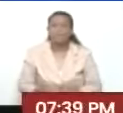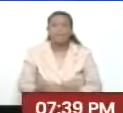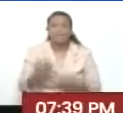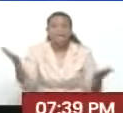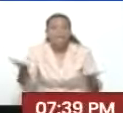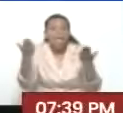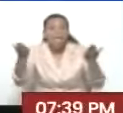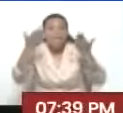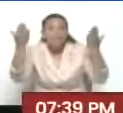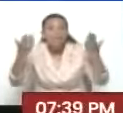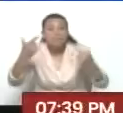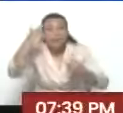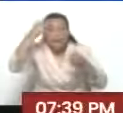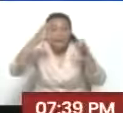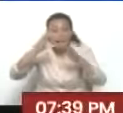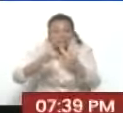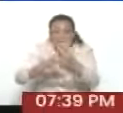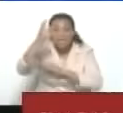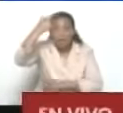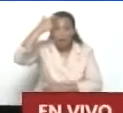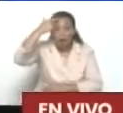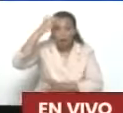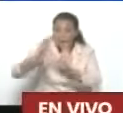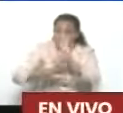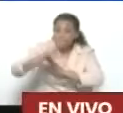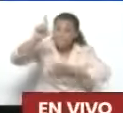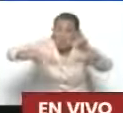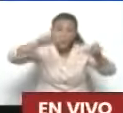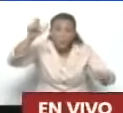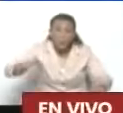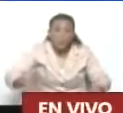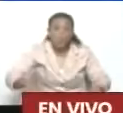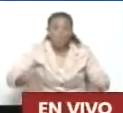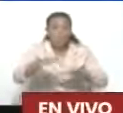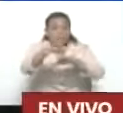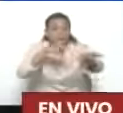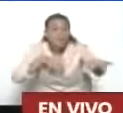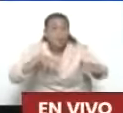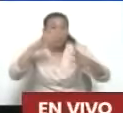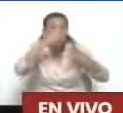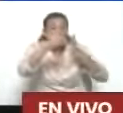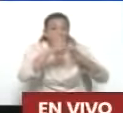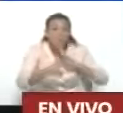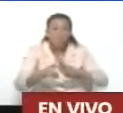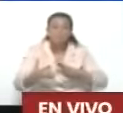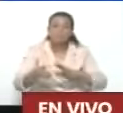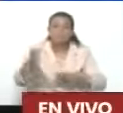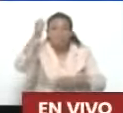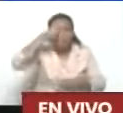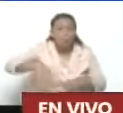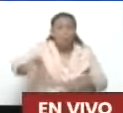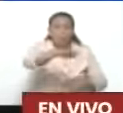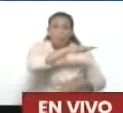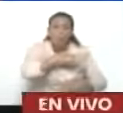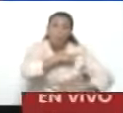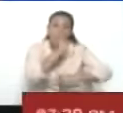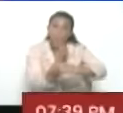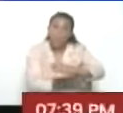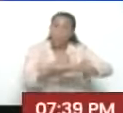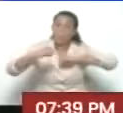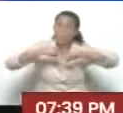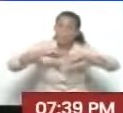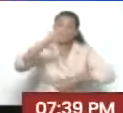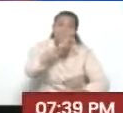estimular el desarrollo y el crecimiento de la mayor diversidad y el mayor poder de los